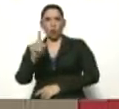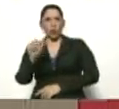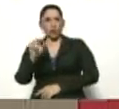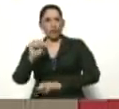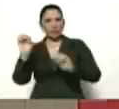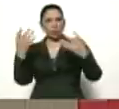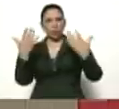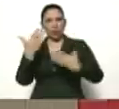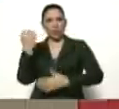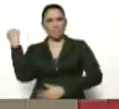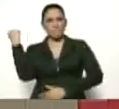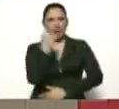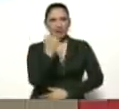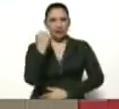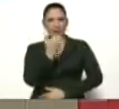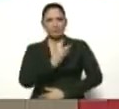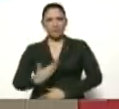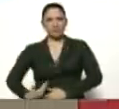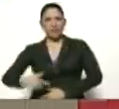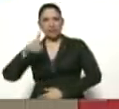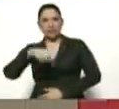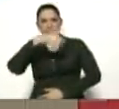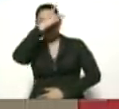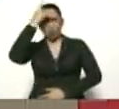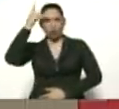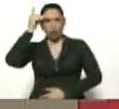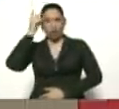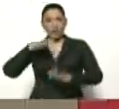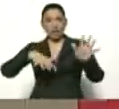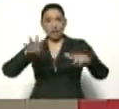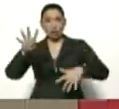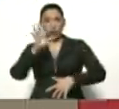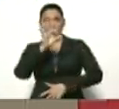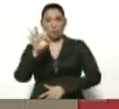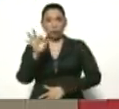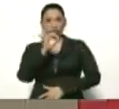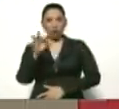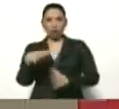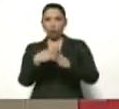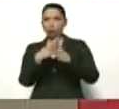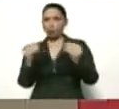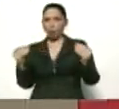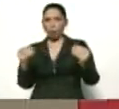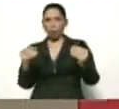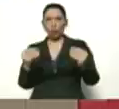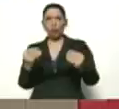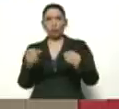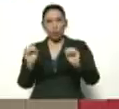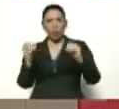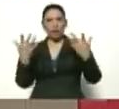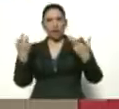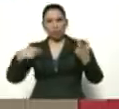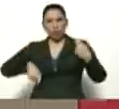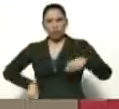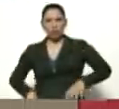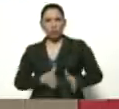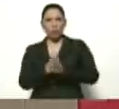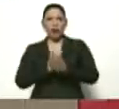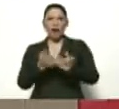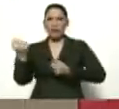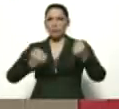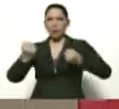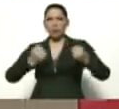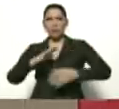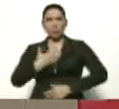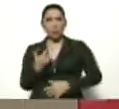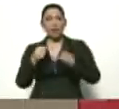al presidente y a diosdado 14 por ciento de todos los que se lograran robar las camionetas y las armas se las podían